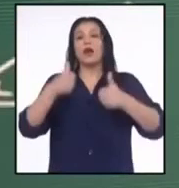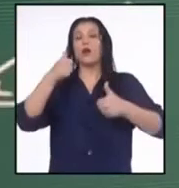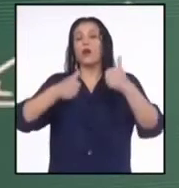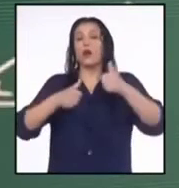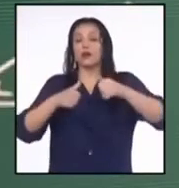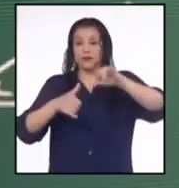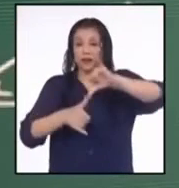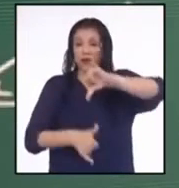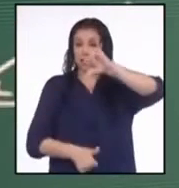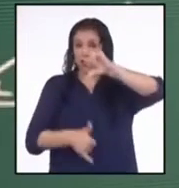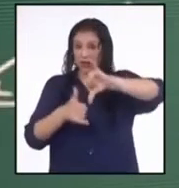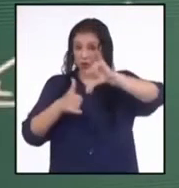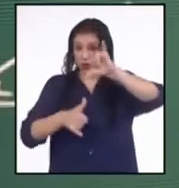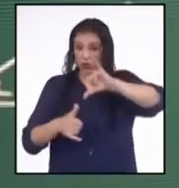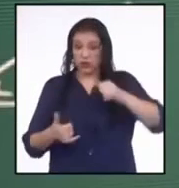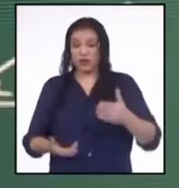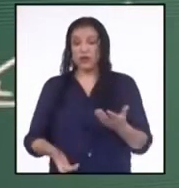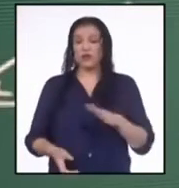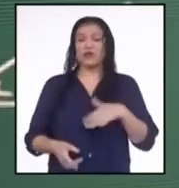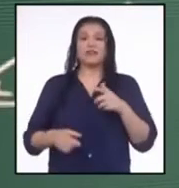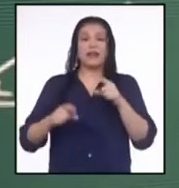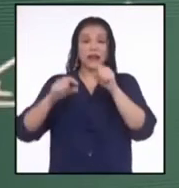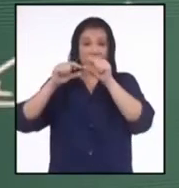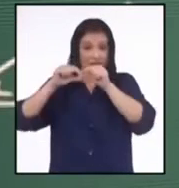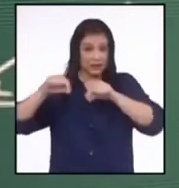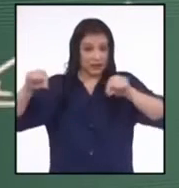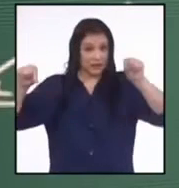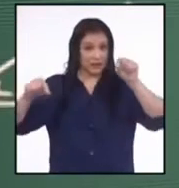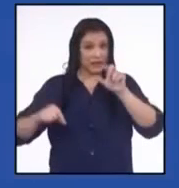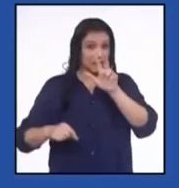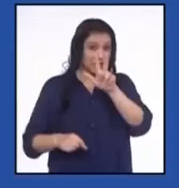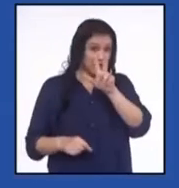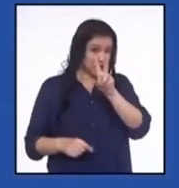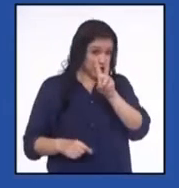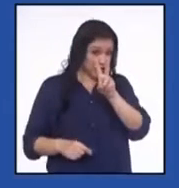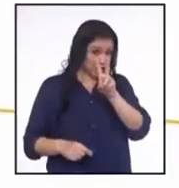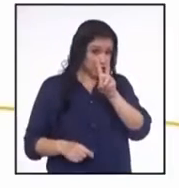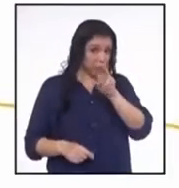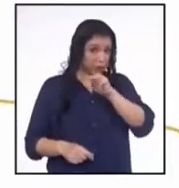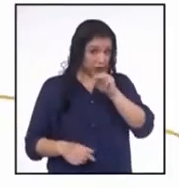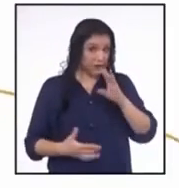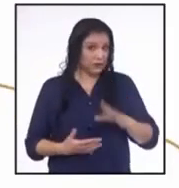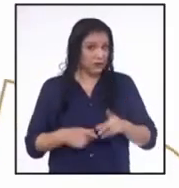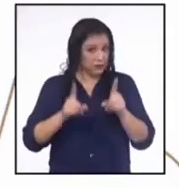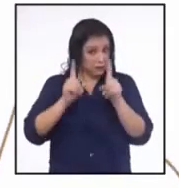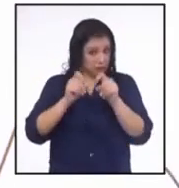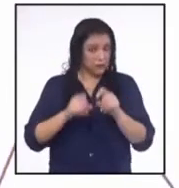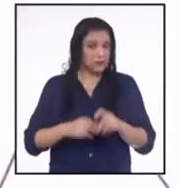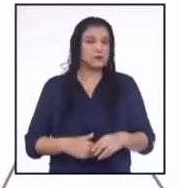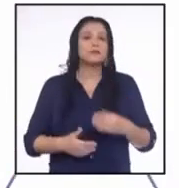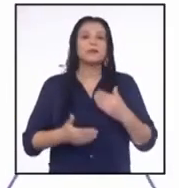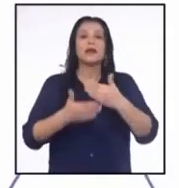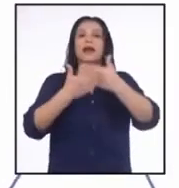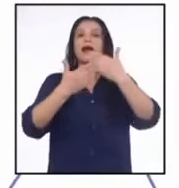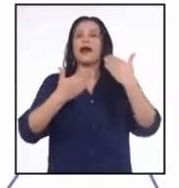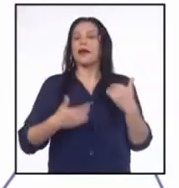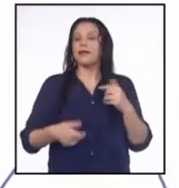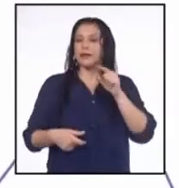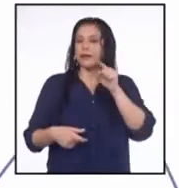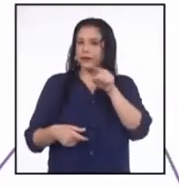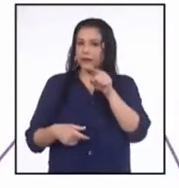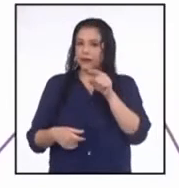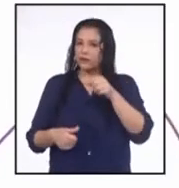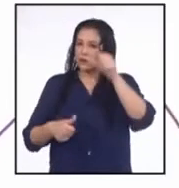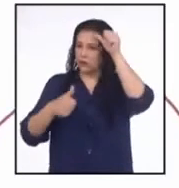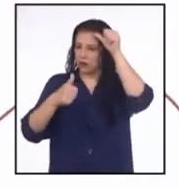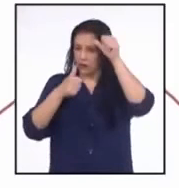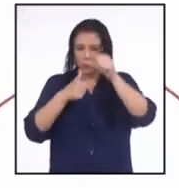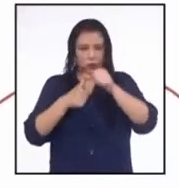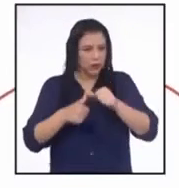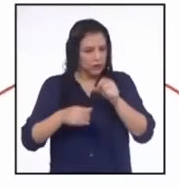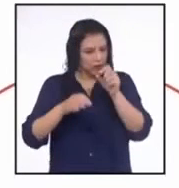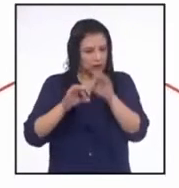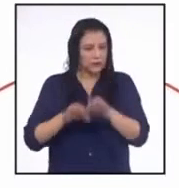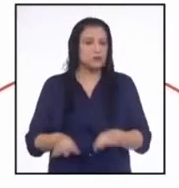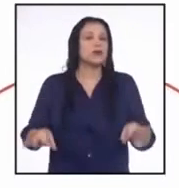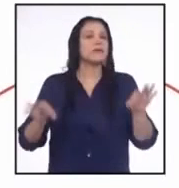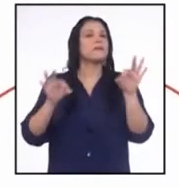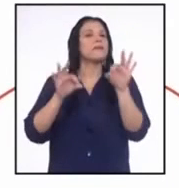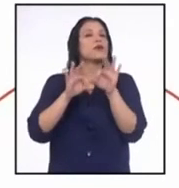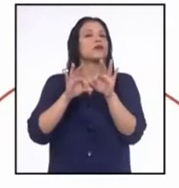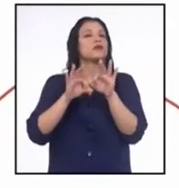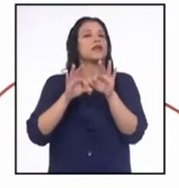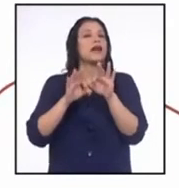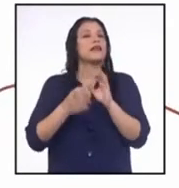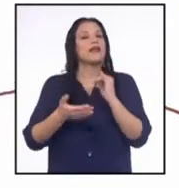la altura donde está ubicado el cable de 32 metros del pilar? Antes de eso, recuerden que es muy